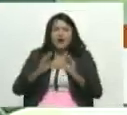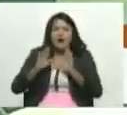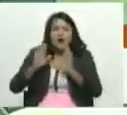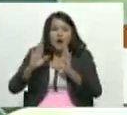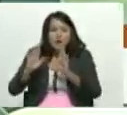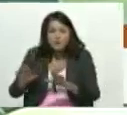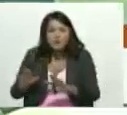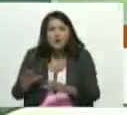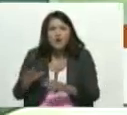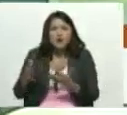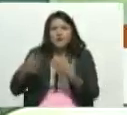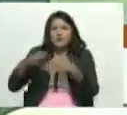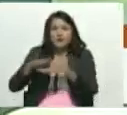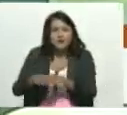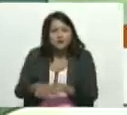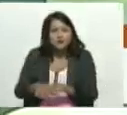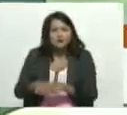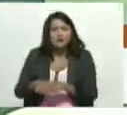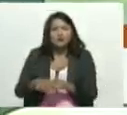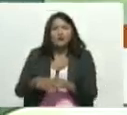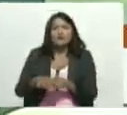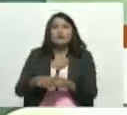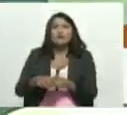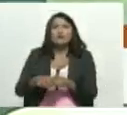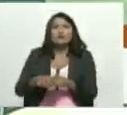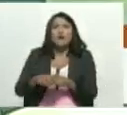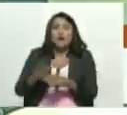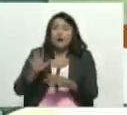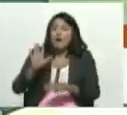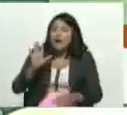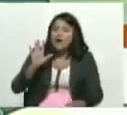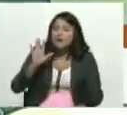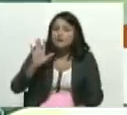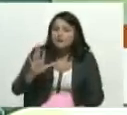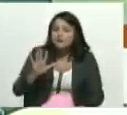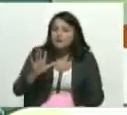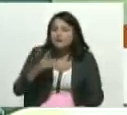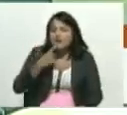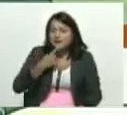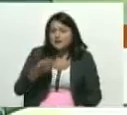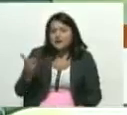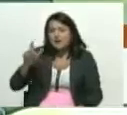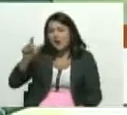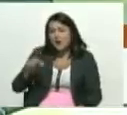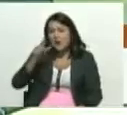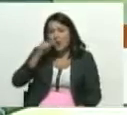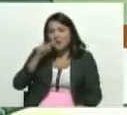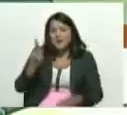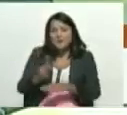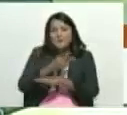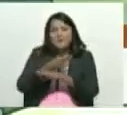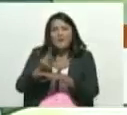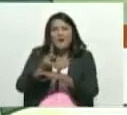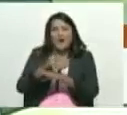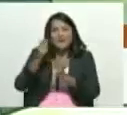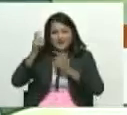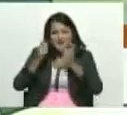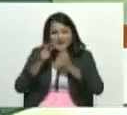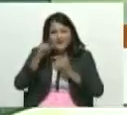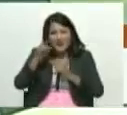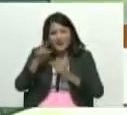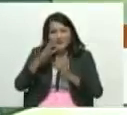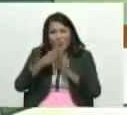lo simbólico tal como aquella gestaje del poeta del poema de Chad que Chávez resucitó